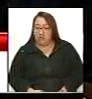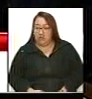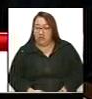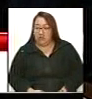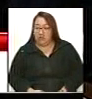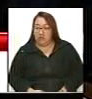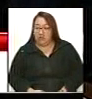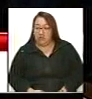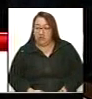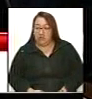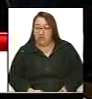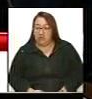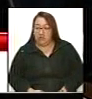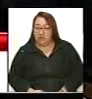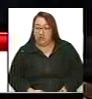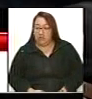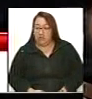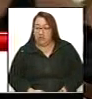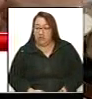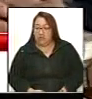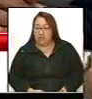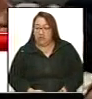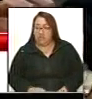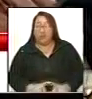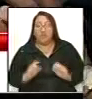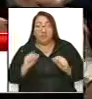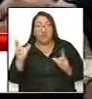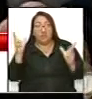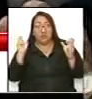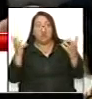dijera el sector privado, pero por lo menos escucharlos y consensuar.